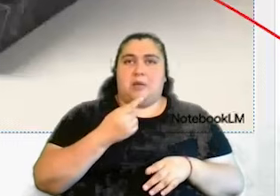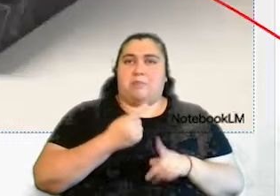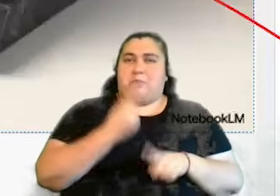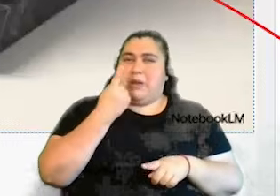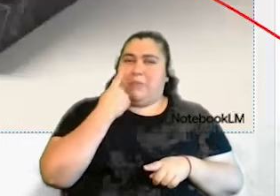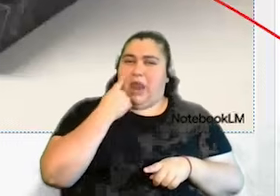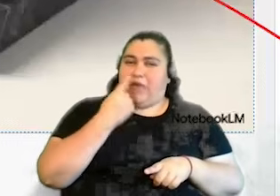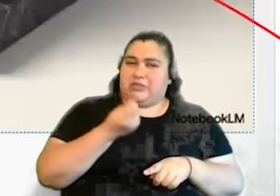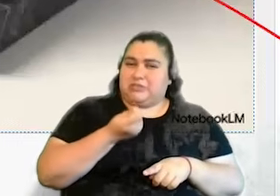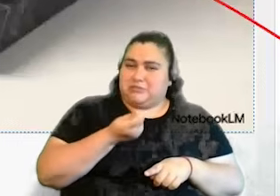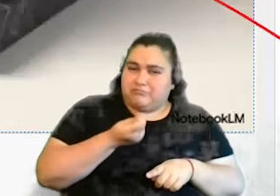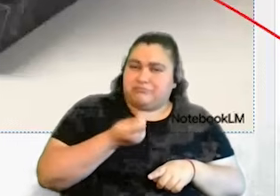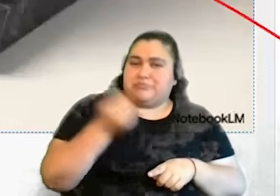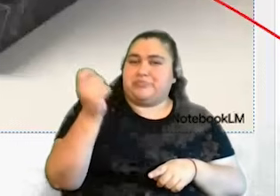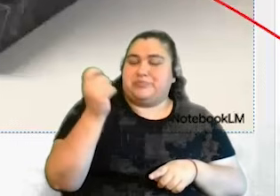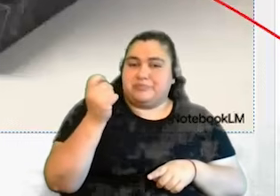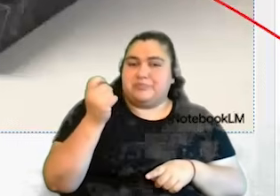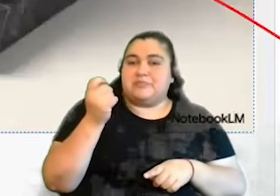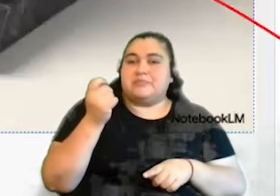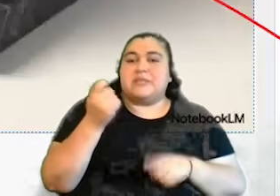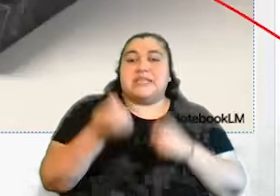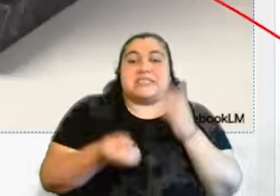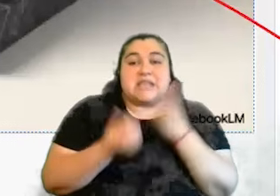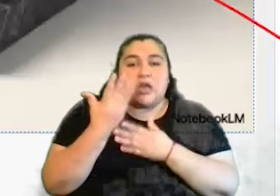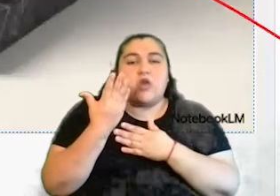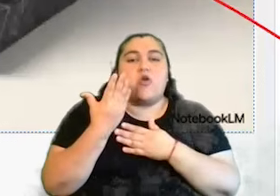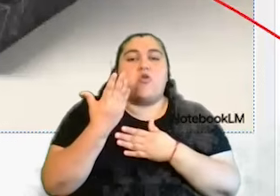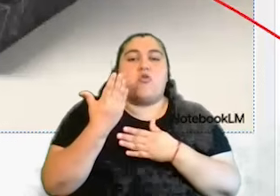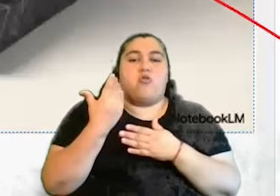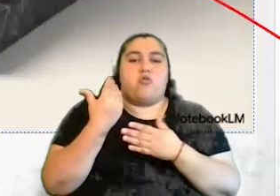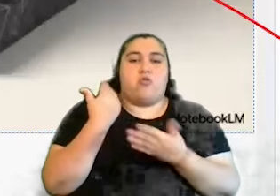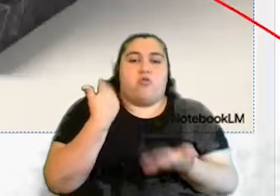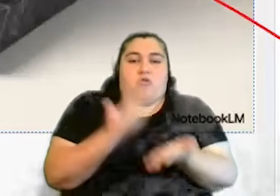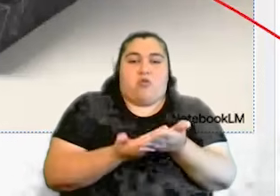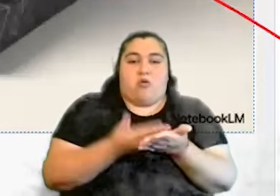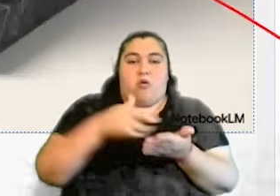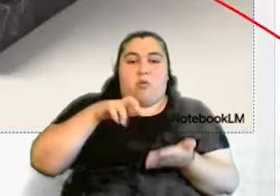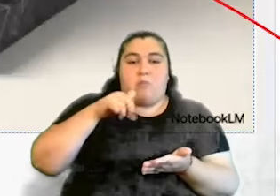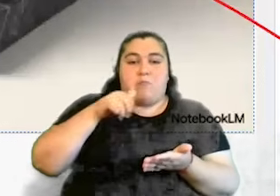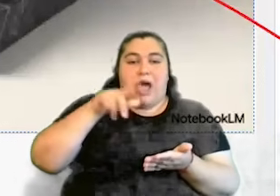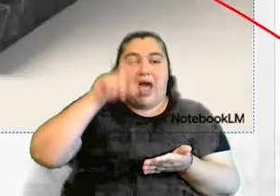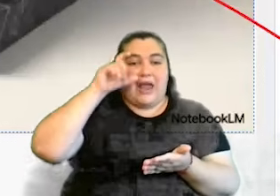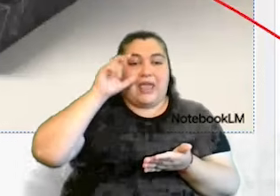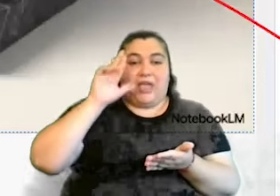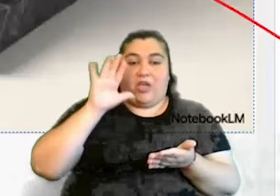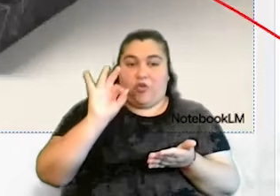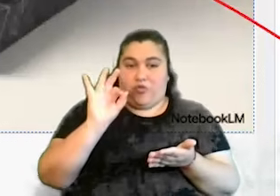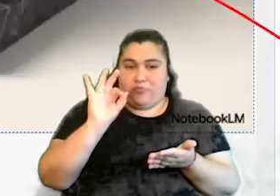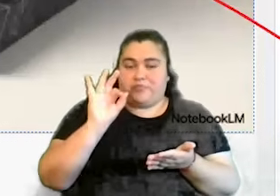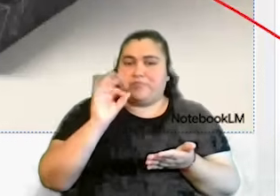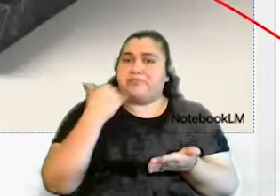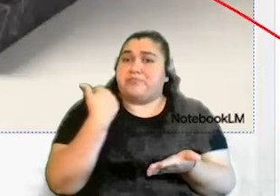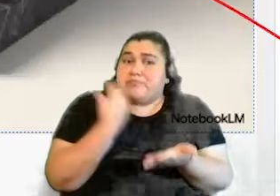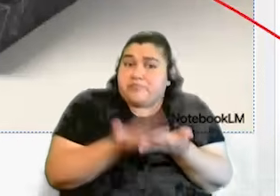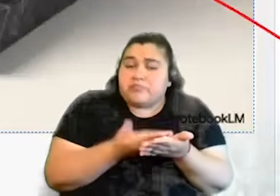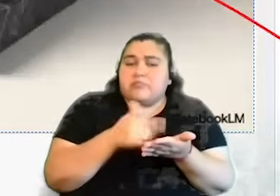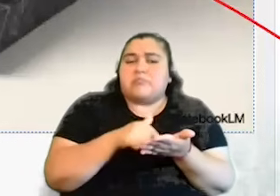que se creó, fue en el fallo Palero. En este caso, o mejor dicho, en el caso Palero se